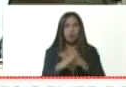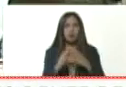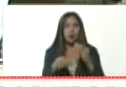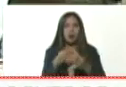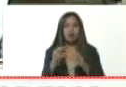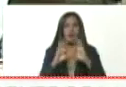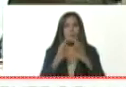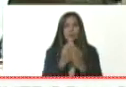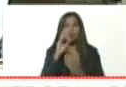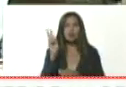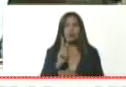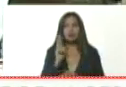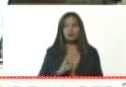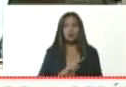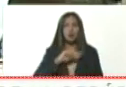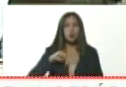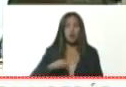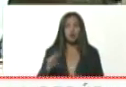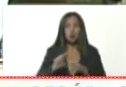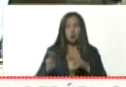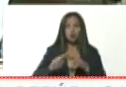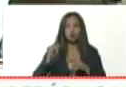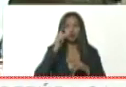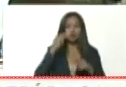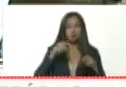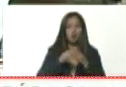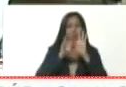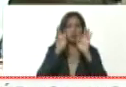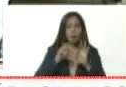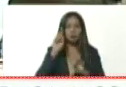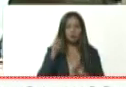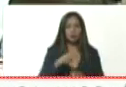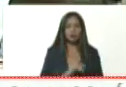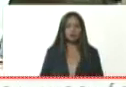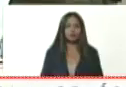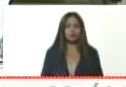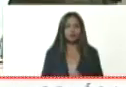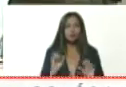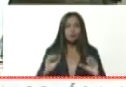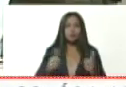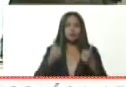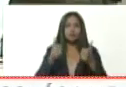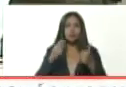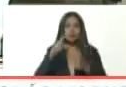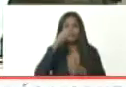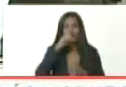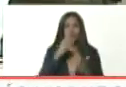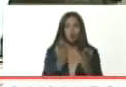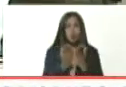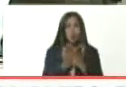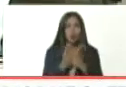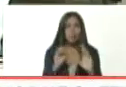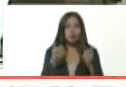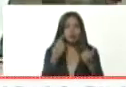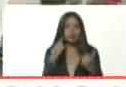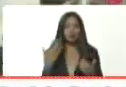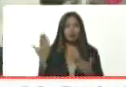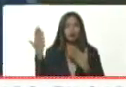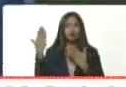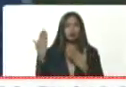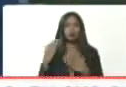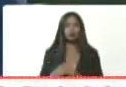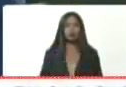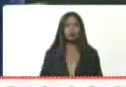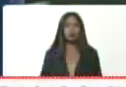familia venezolana a nuestros niños ya nuestras niñas en el arranque del año escolar adelante gobernador la cama